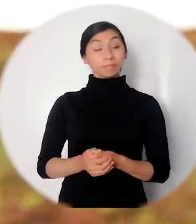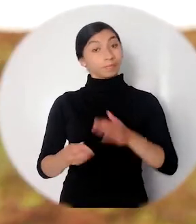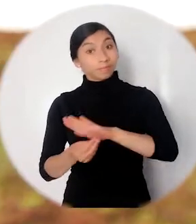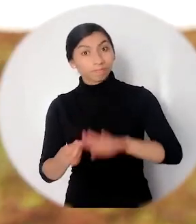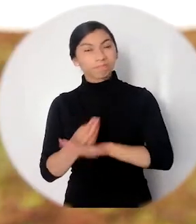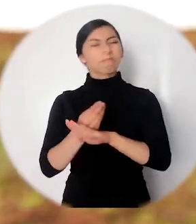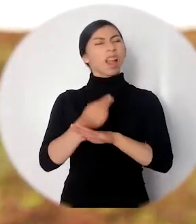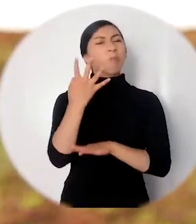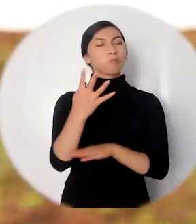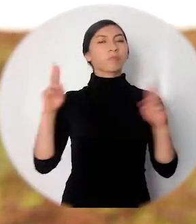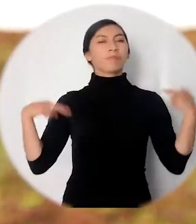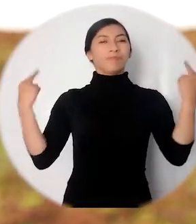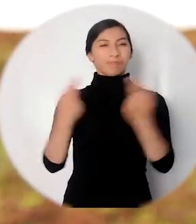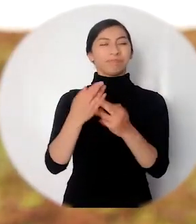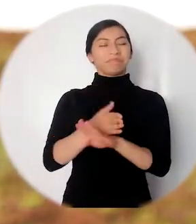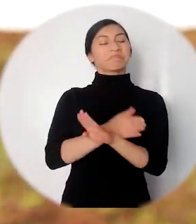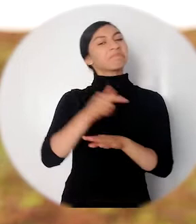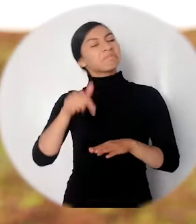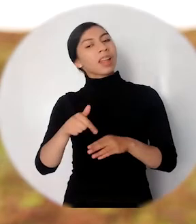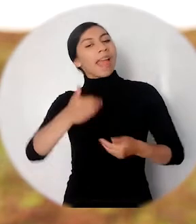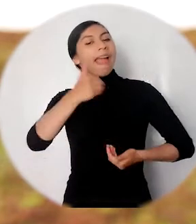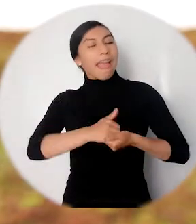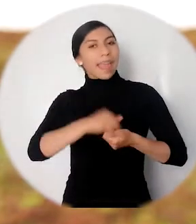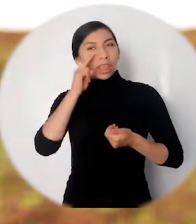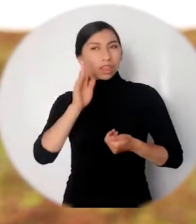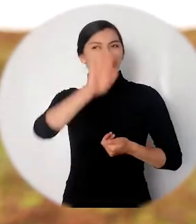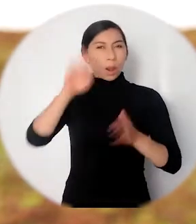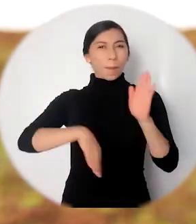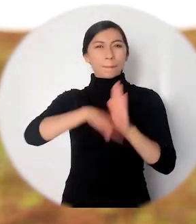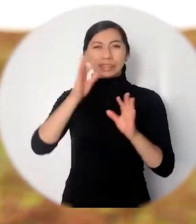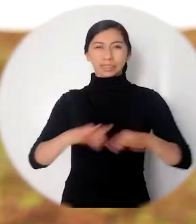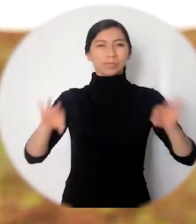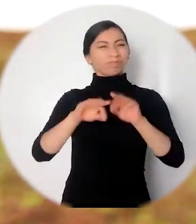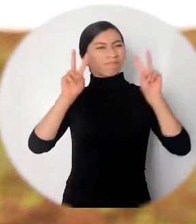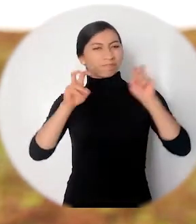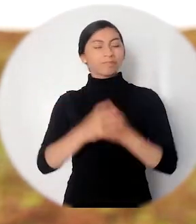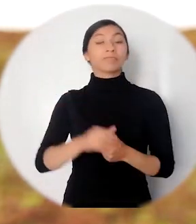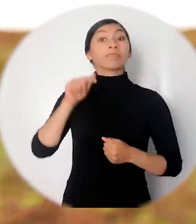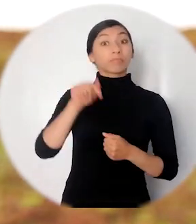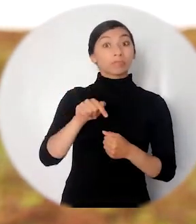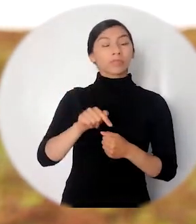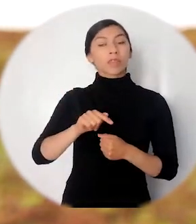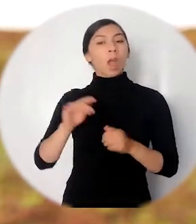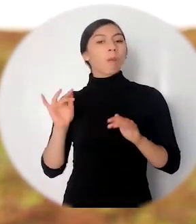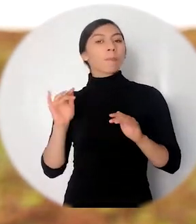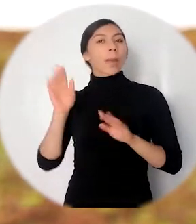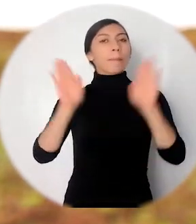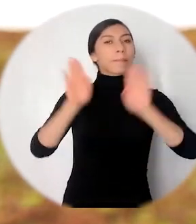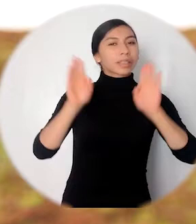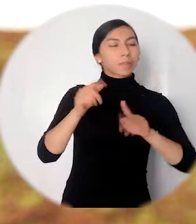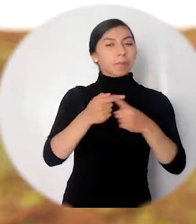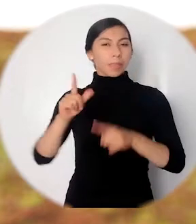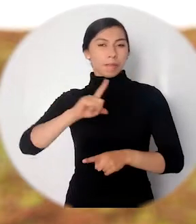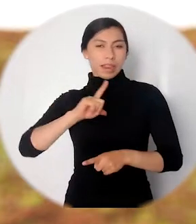La Unidad para las Víctimas realizó 4 encuentros en el marco de la Agenda Nacional sobre lo Fundamental. En esta oportunidad participaron gobernadores y representantes de la Mesa